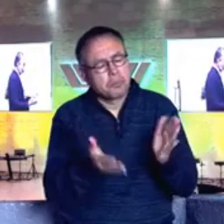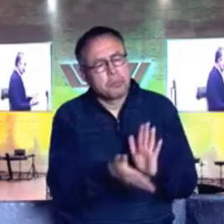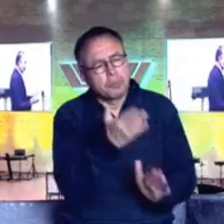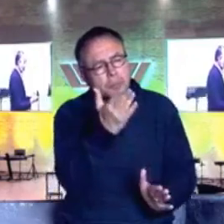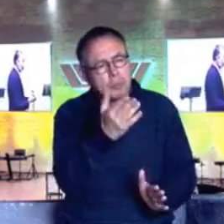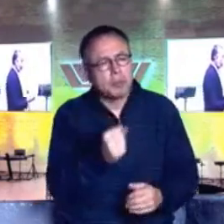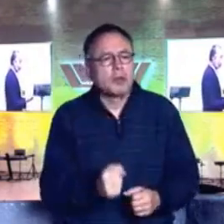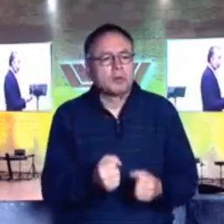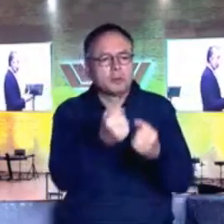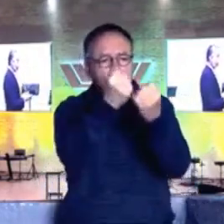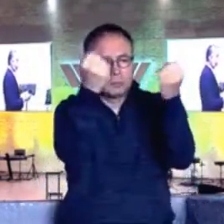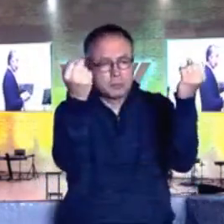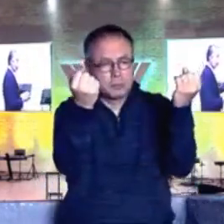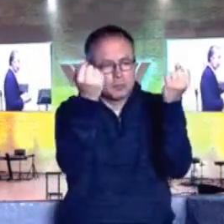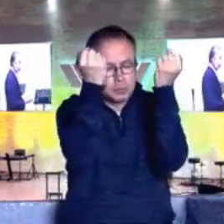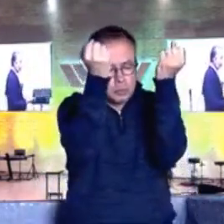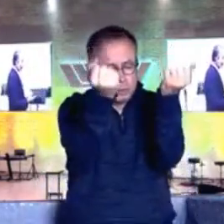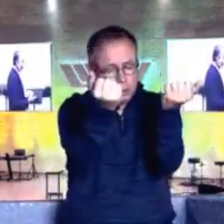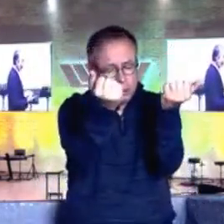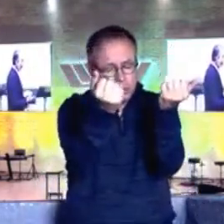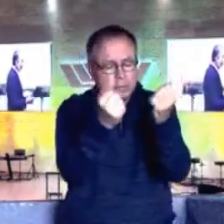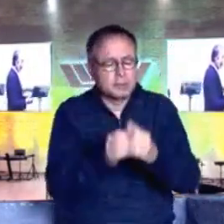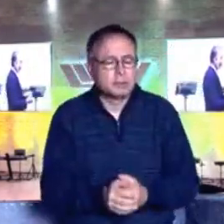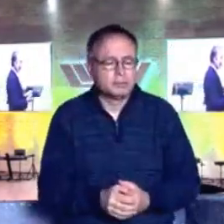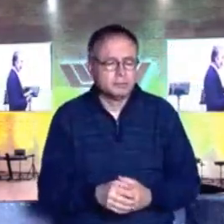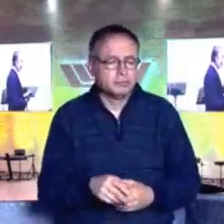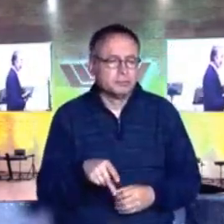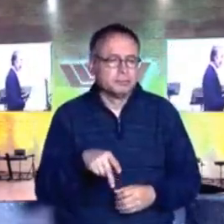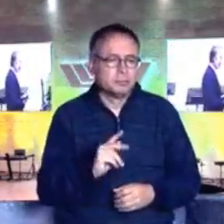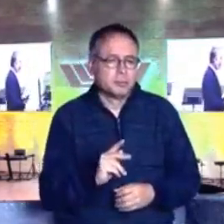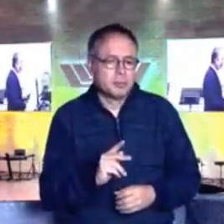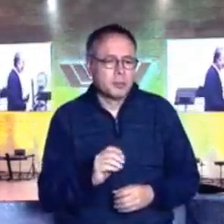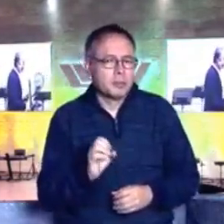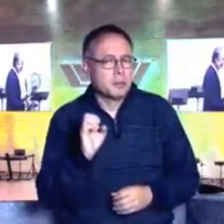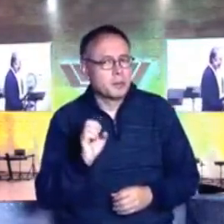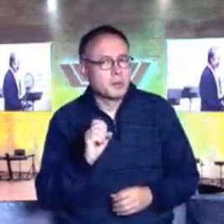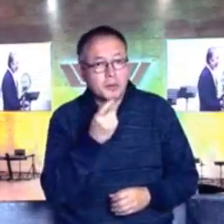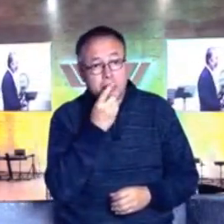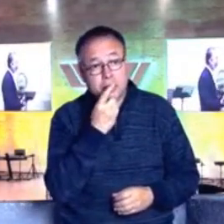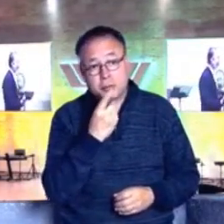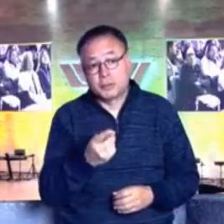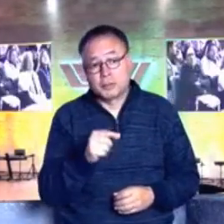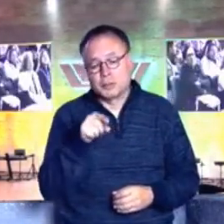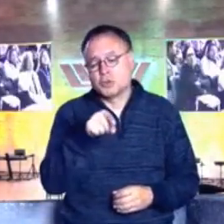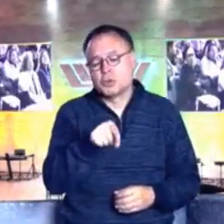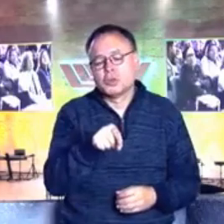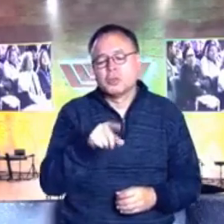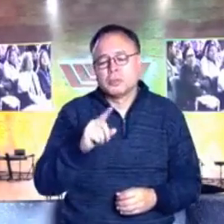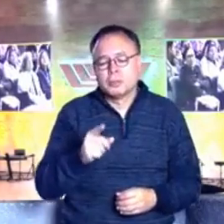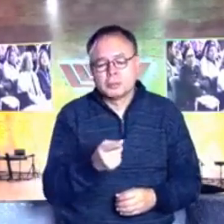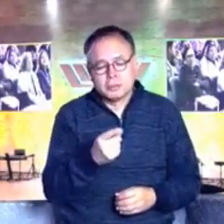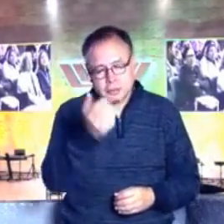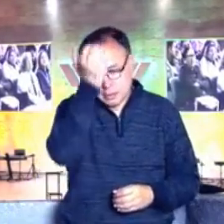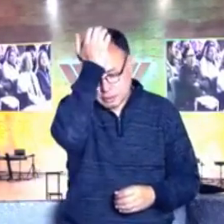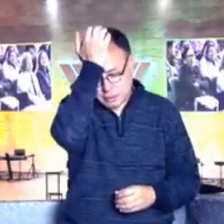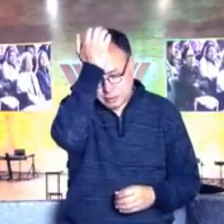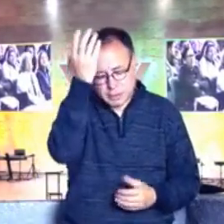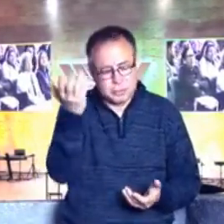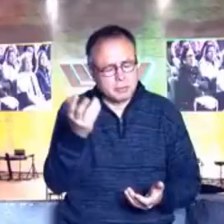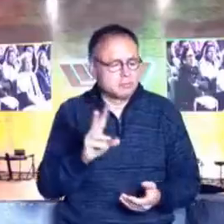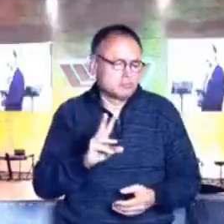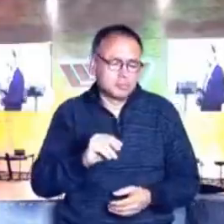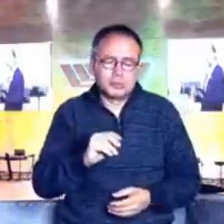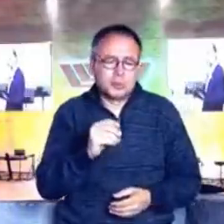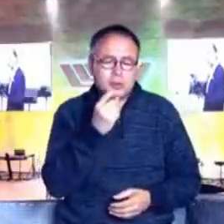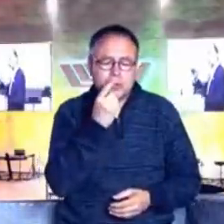cordero y Abraham no le dijo Te tengo una mala noticia dijo tú eres el cordero no verdad no le dijo eso